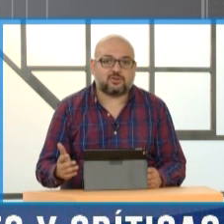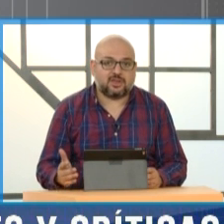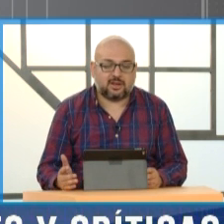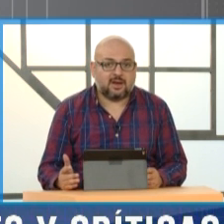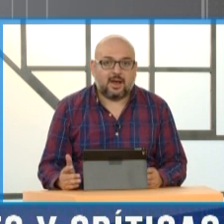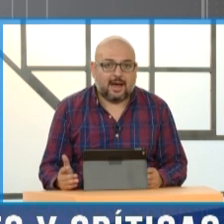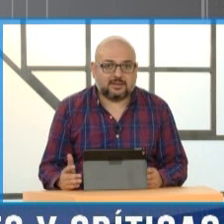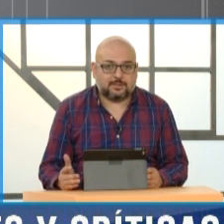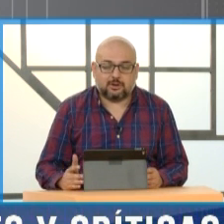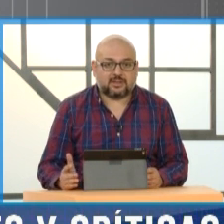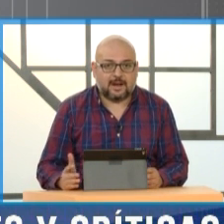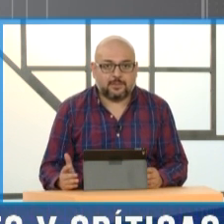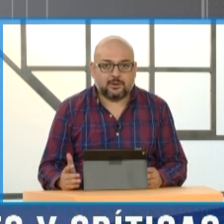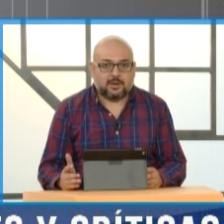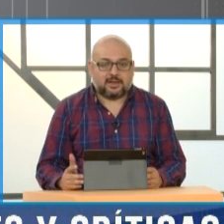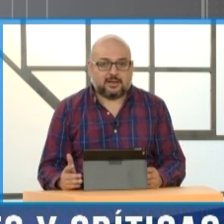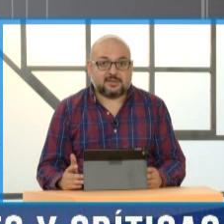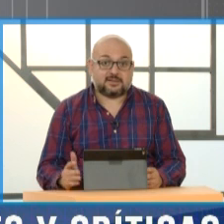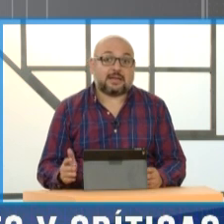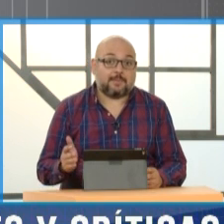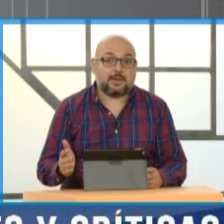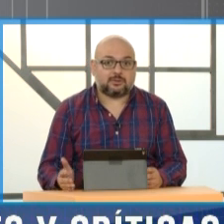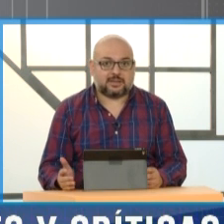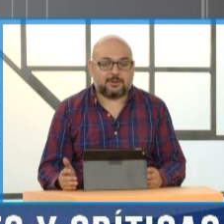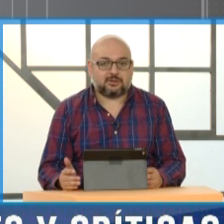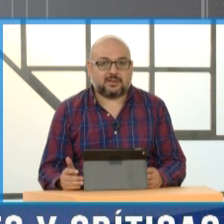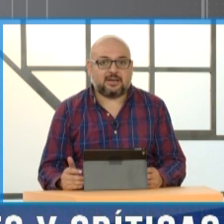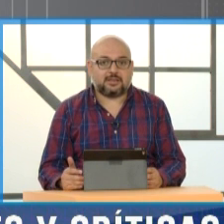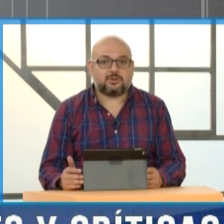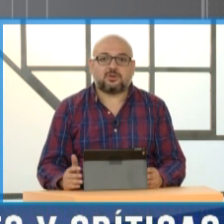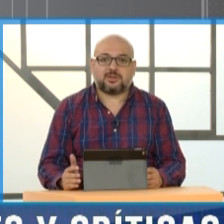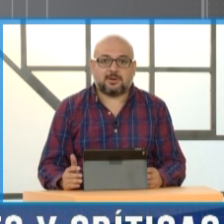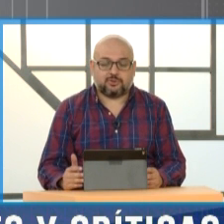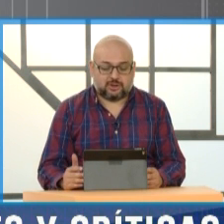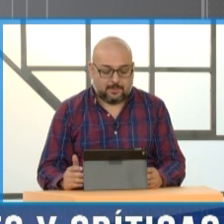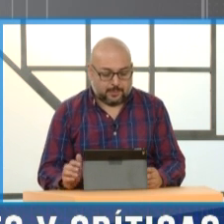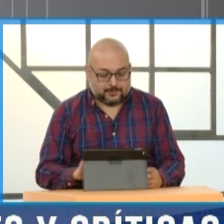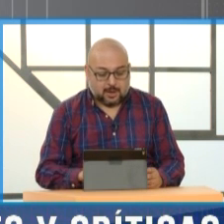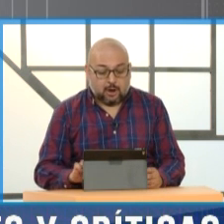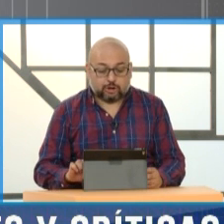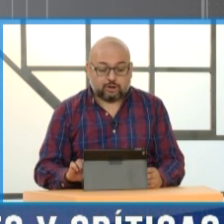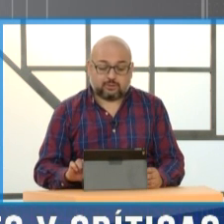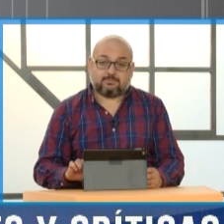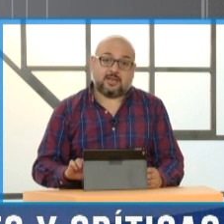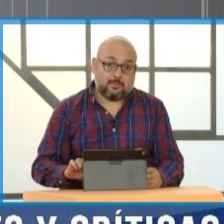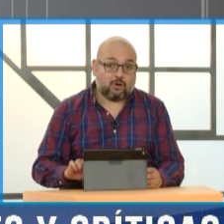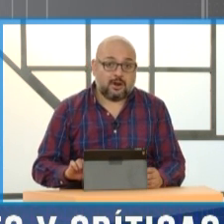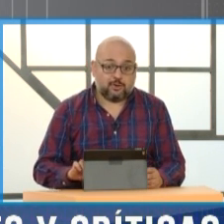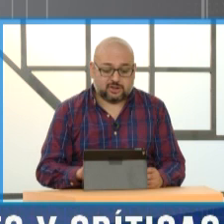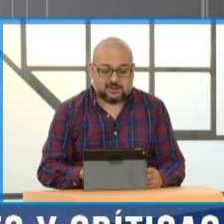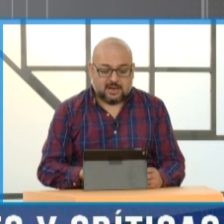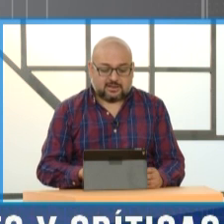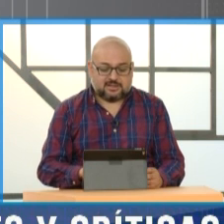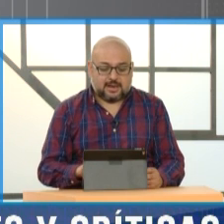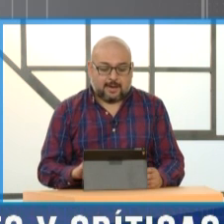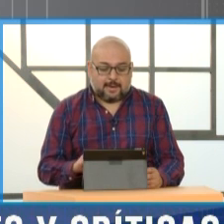no va a suceder antes del miércoles. Este cambio necesita también un tratamiento legislativo y eso puede llevar mucho tiempo. Otros, seguimos con las